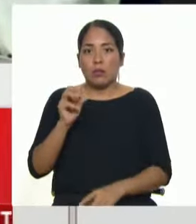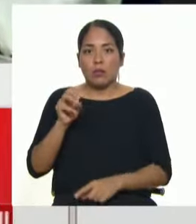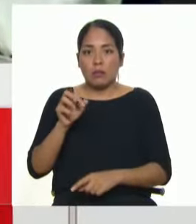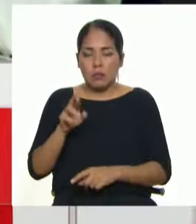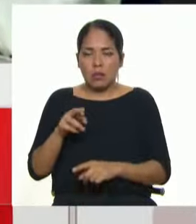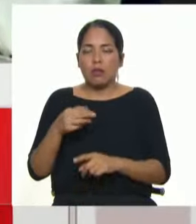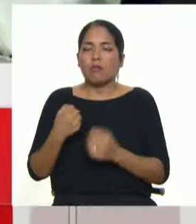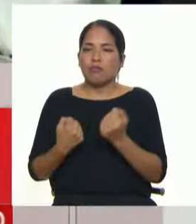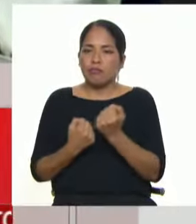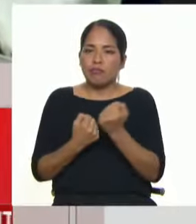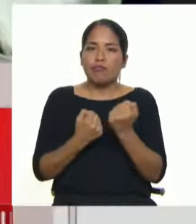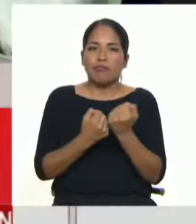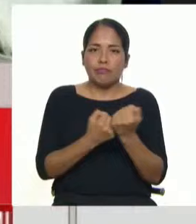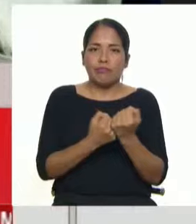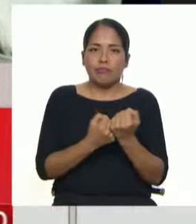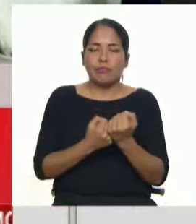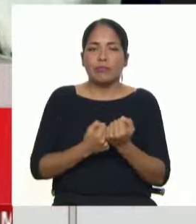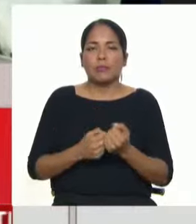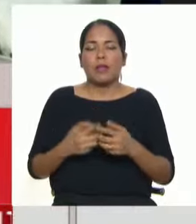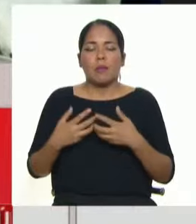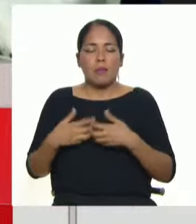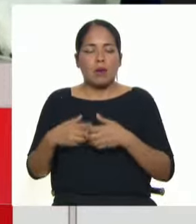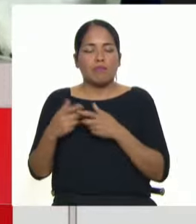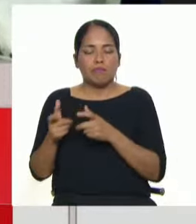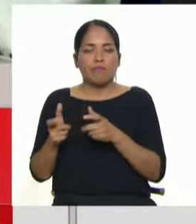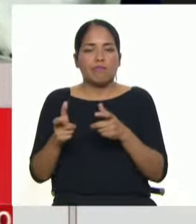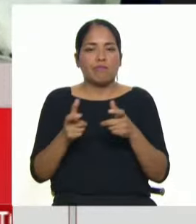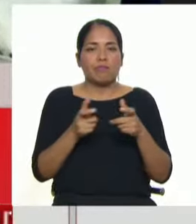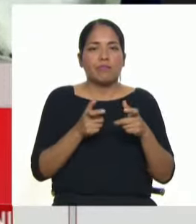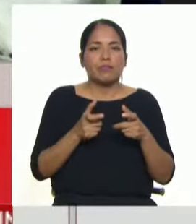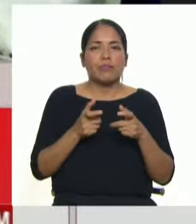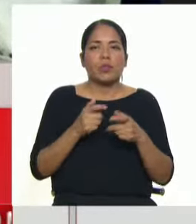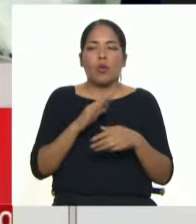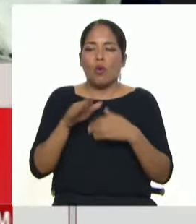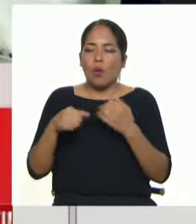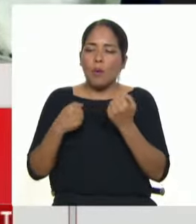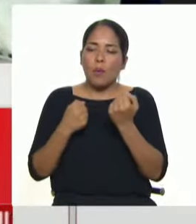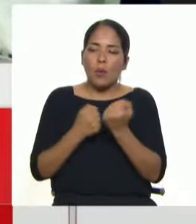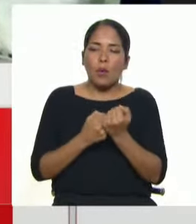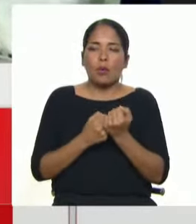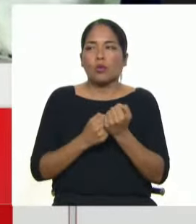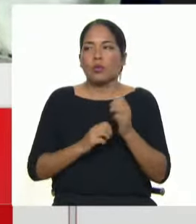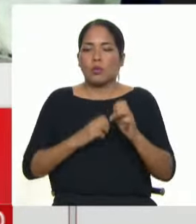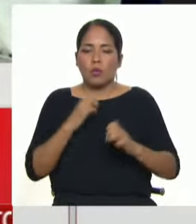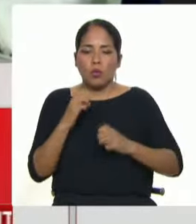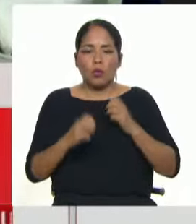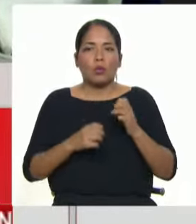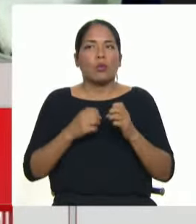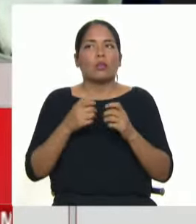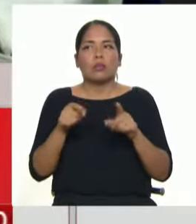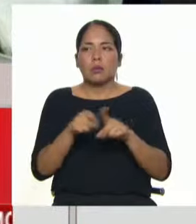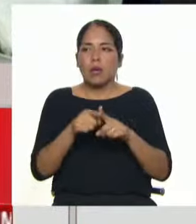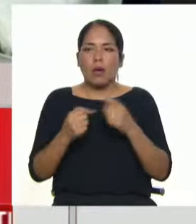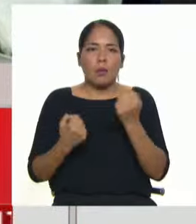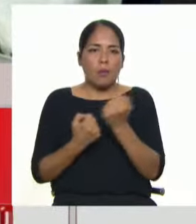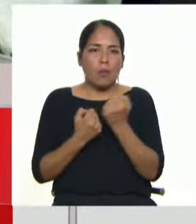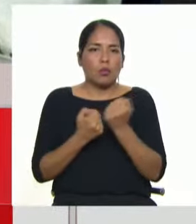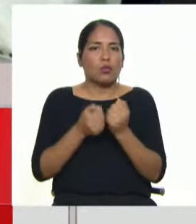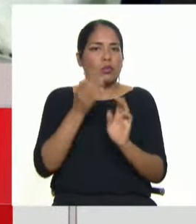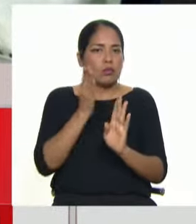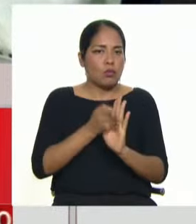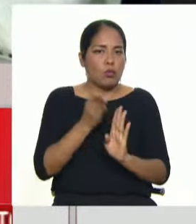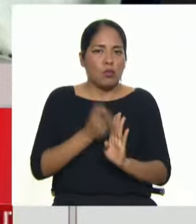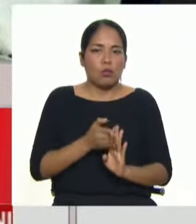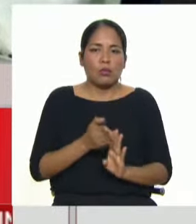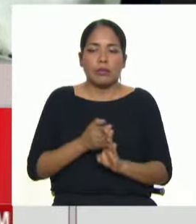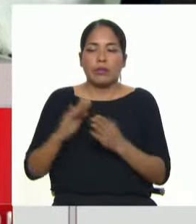trabajador accidentado, ¿no? Le están dando todo el apoyo, tanto moral, psicológico, y desde luego también la